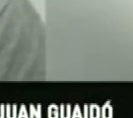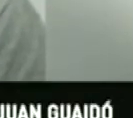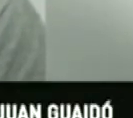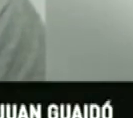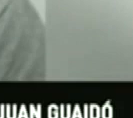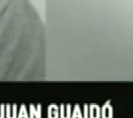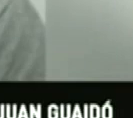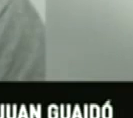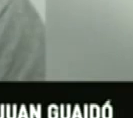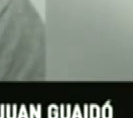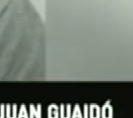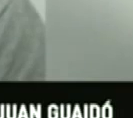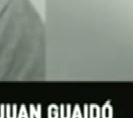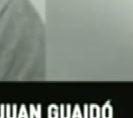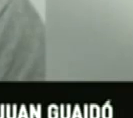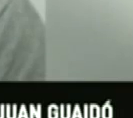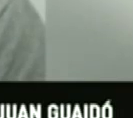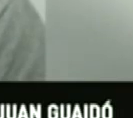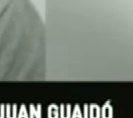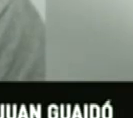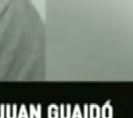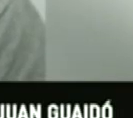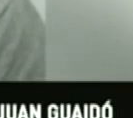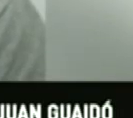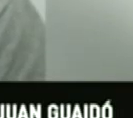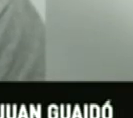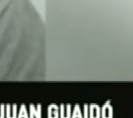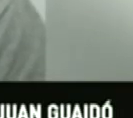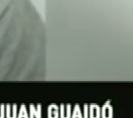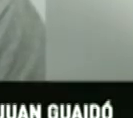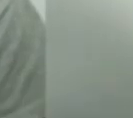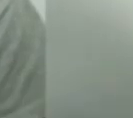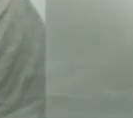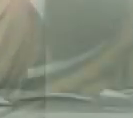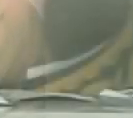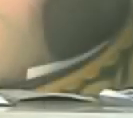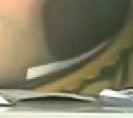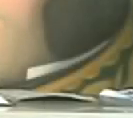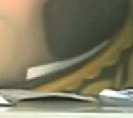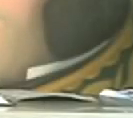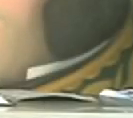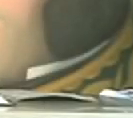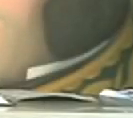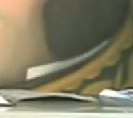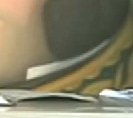by Jordan Goudreau, Juan Rendon, and Juan Guaido.